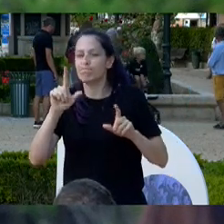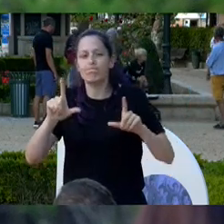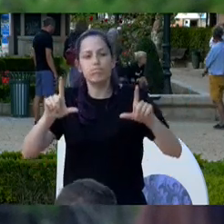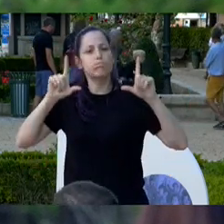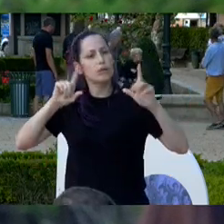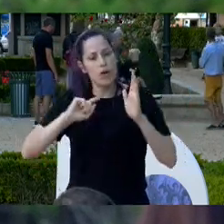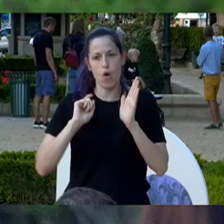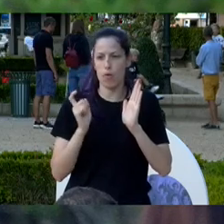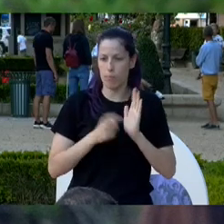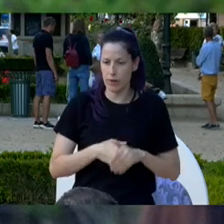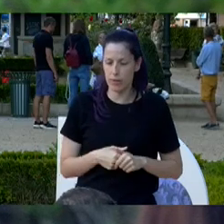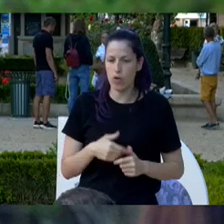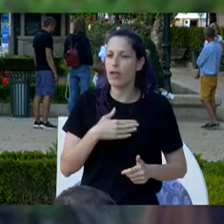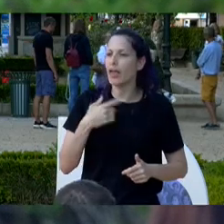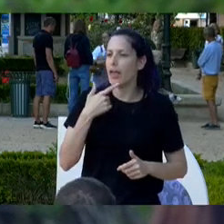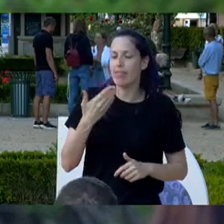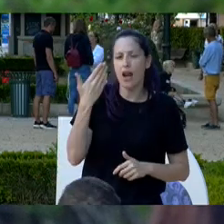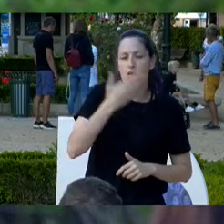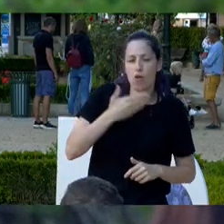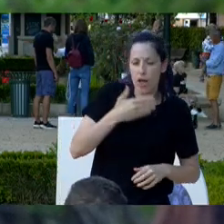escolas normales, as refundan,